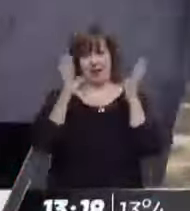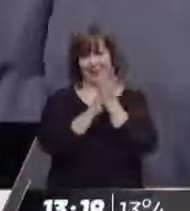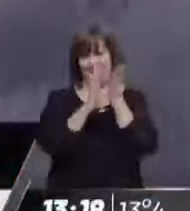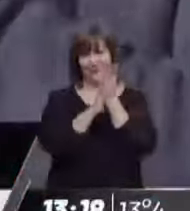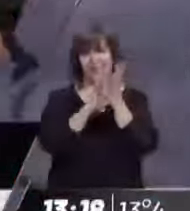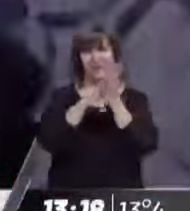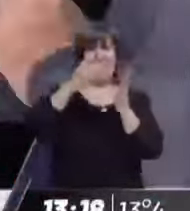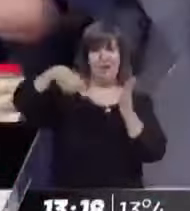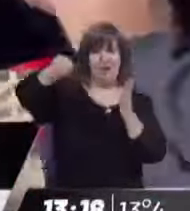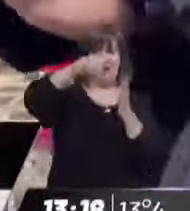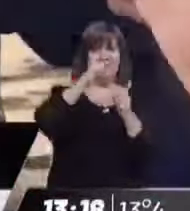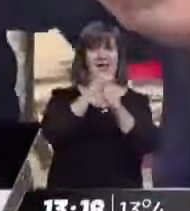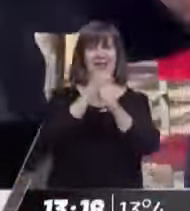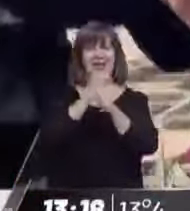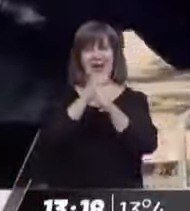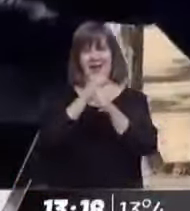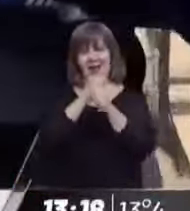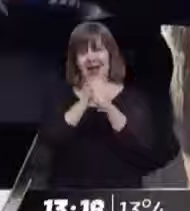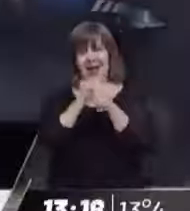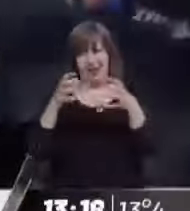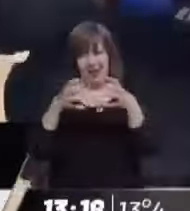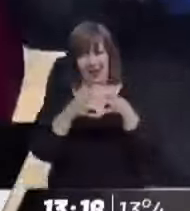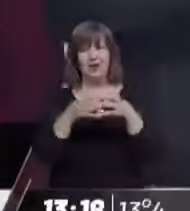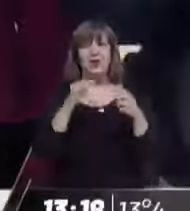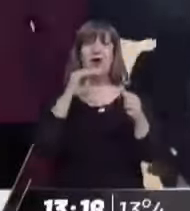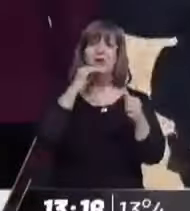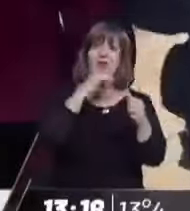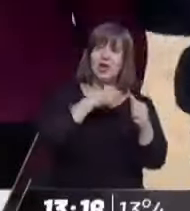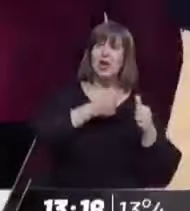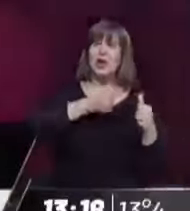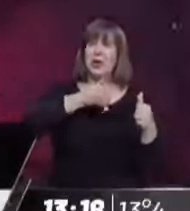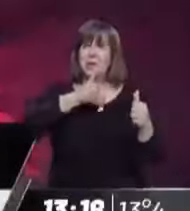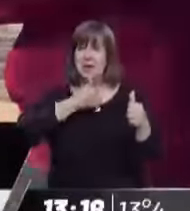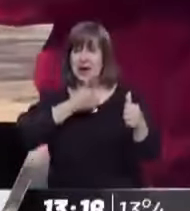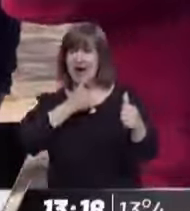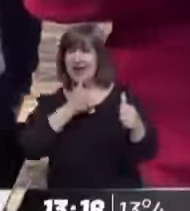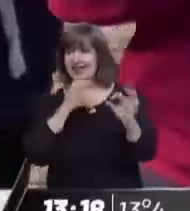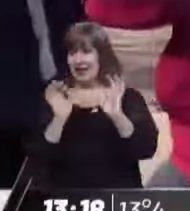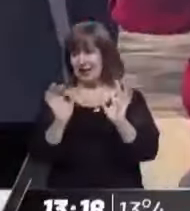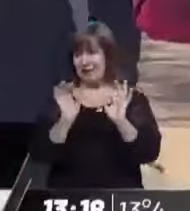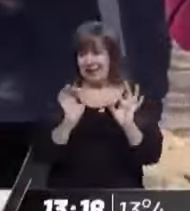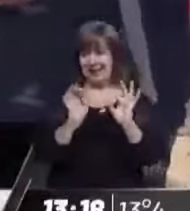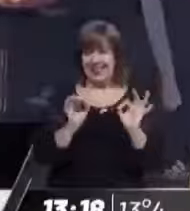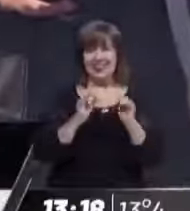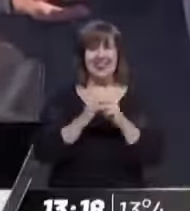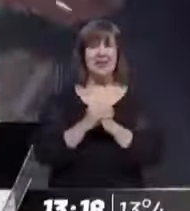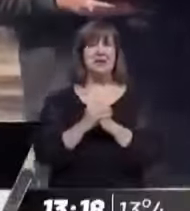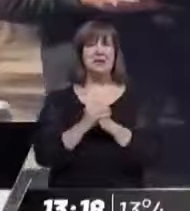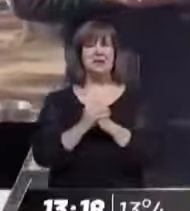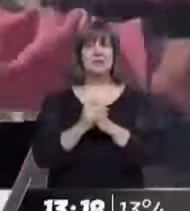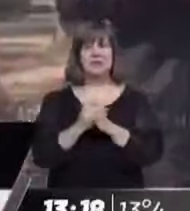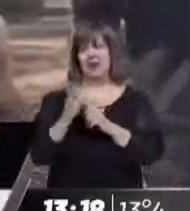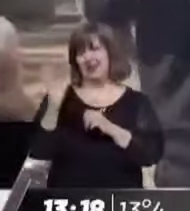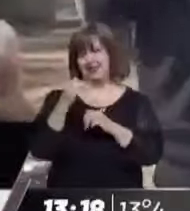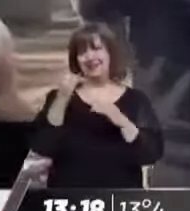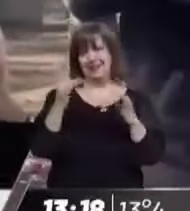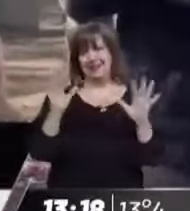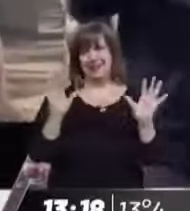ustedes, trabajadores de ley. Y hay vinito, y hay mate, vamos, y hay todo ahí, ¿eh? Hay todo.